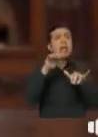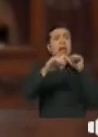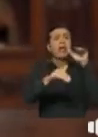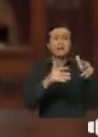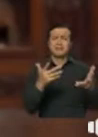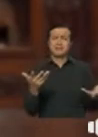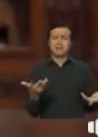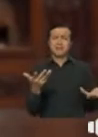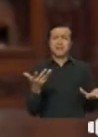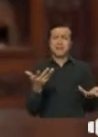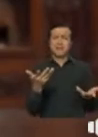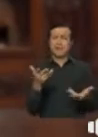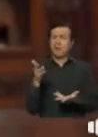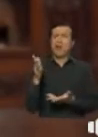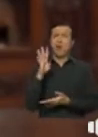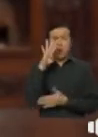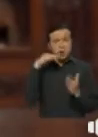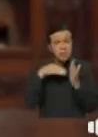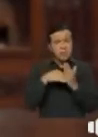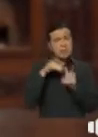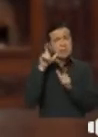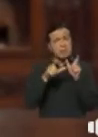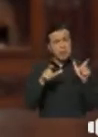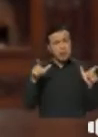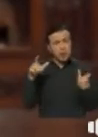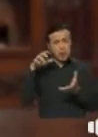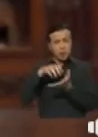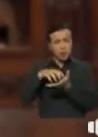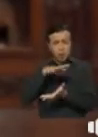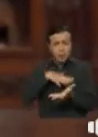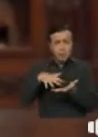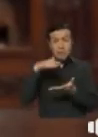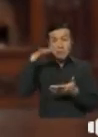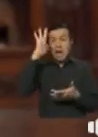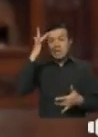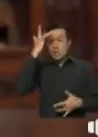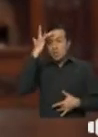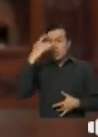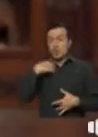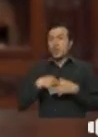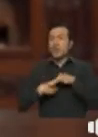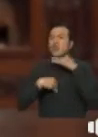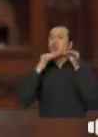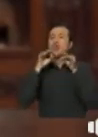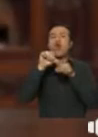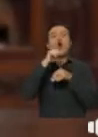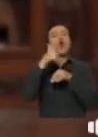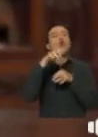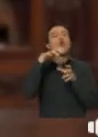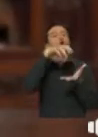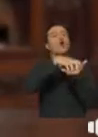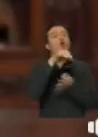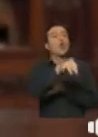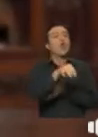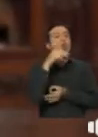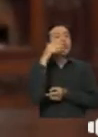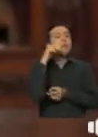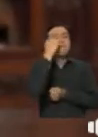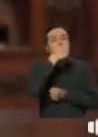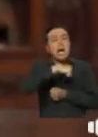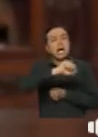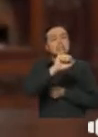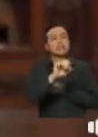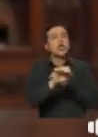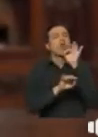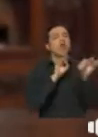generado si se permitía que 4.000 personas de la provincia que más contagios tiene mantenga contacto con otros compatriotas.